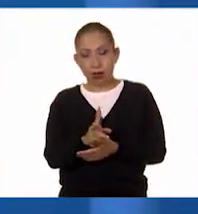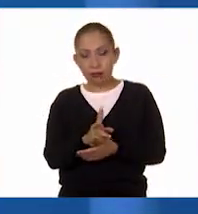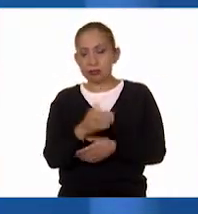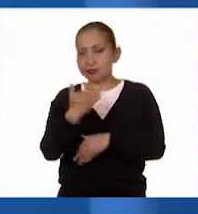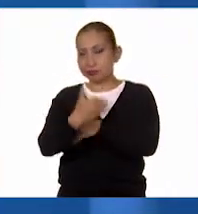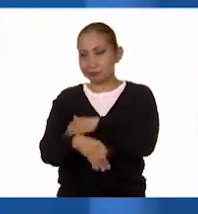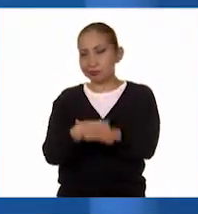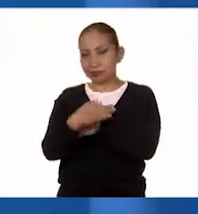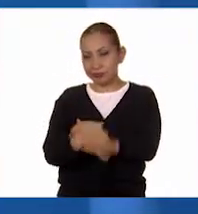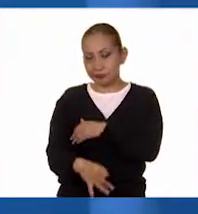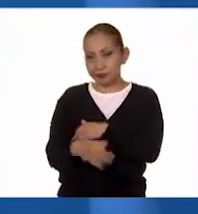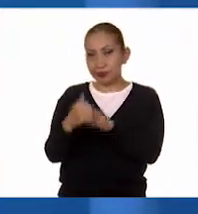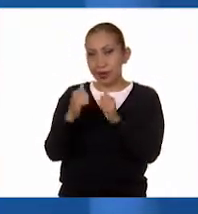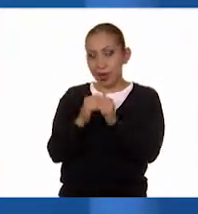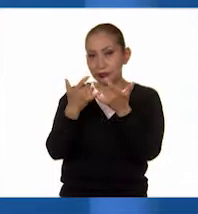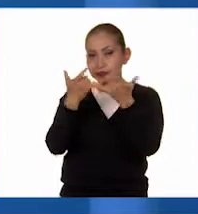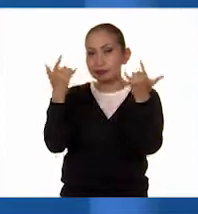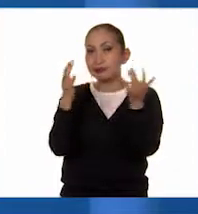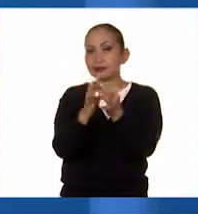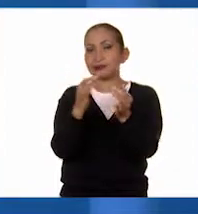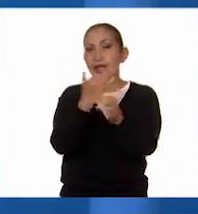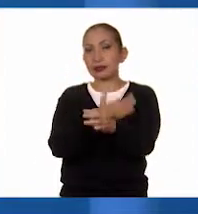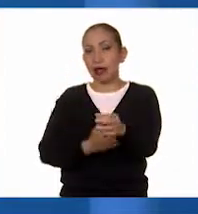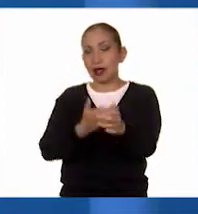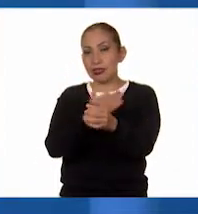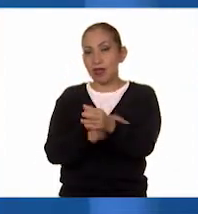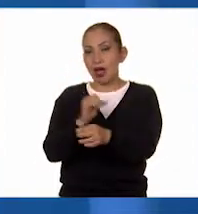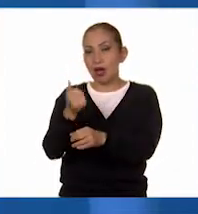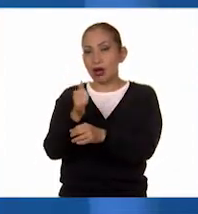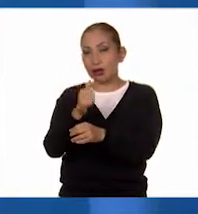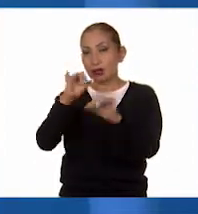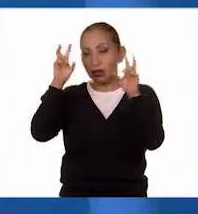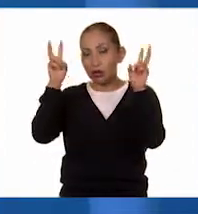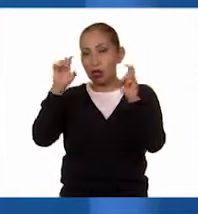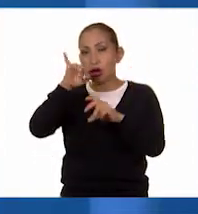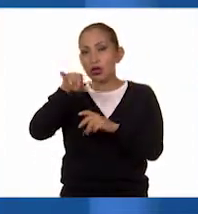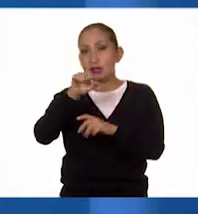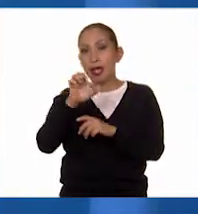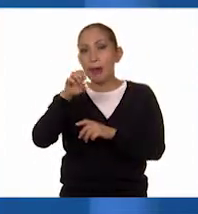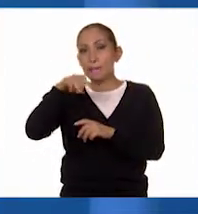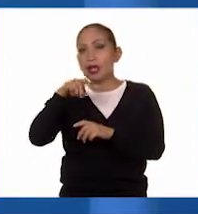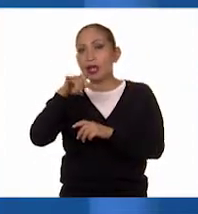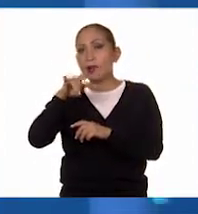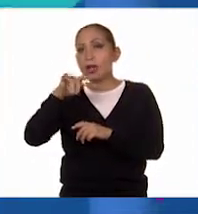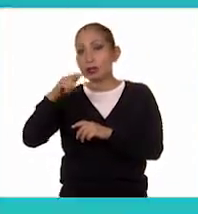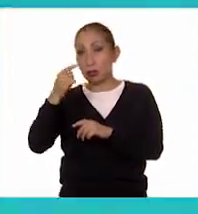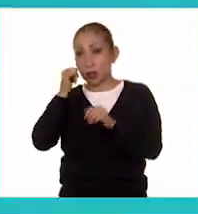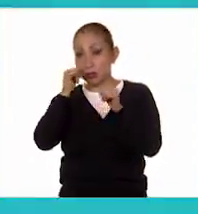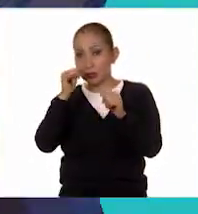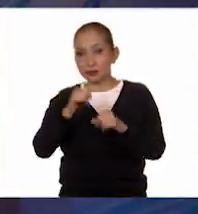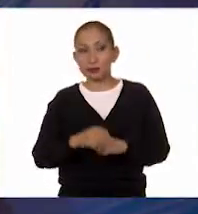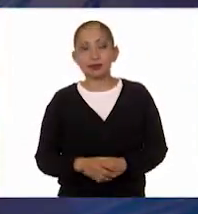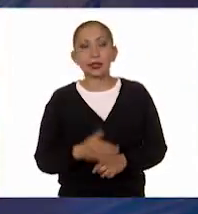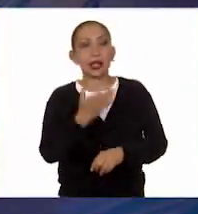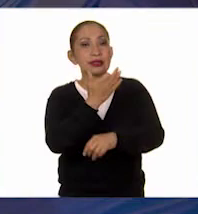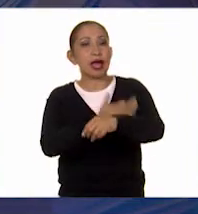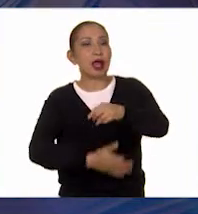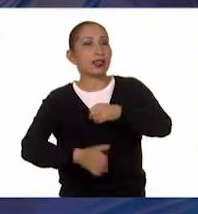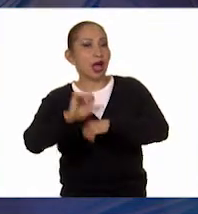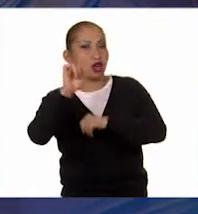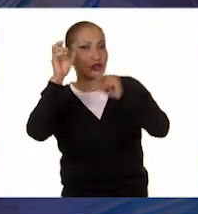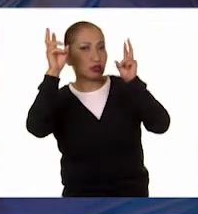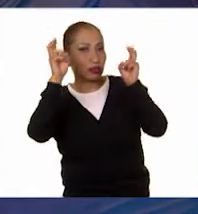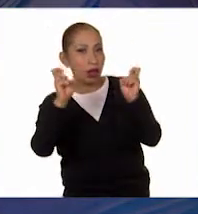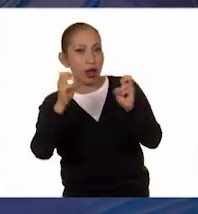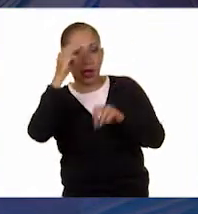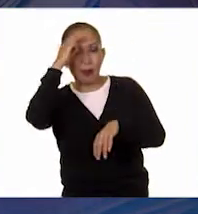lo pronto, con la del cuento Tarde de Agosto de José Emilio Pacheco. Pongan mucha atención. Tarde de Agosto,